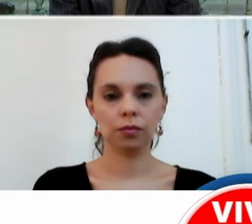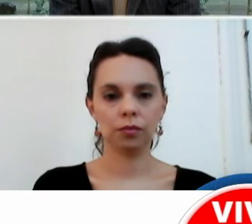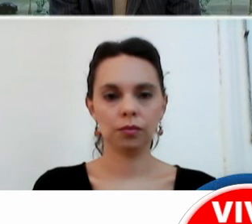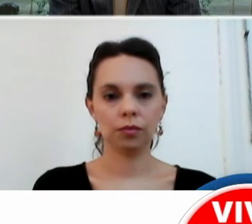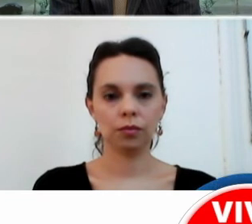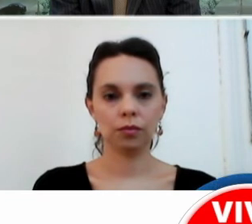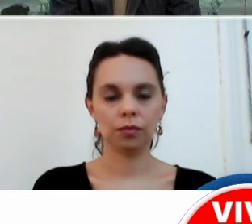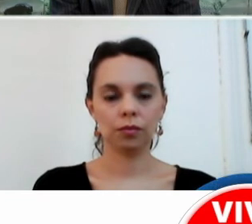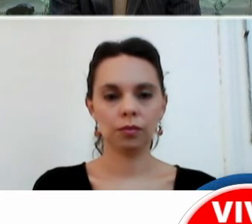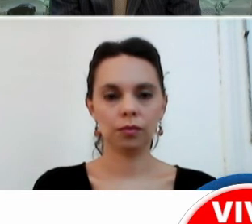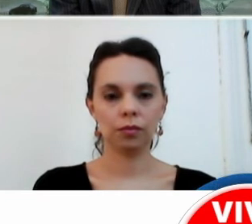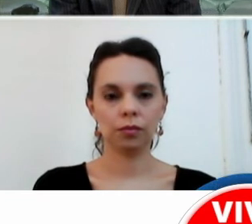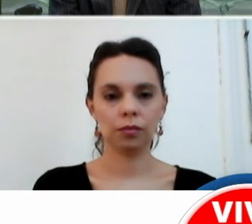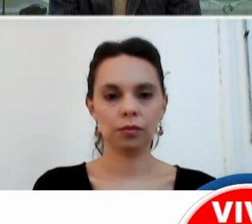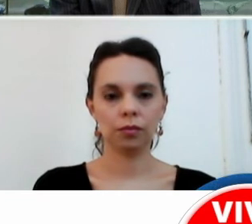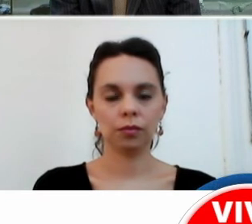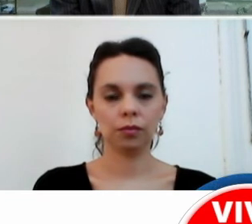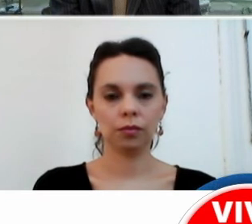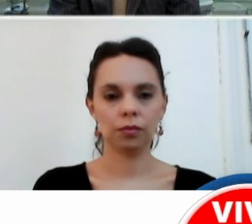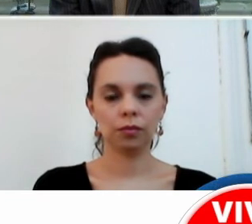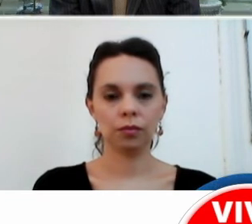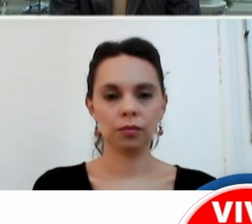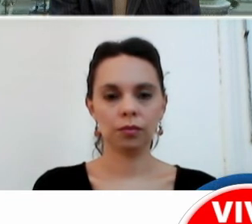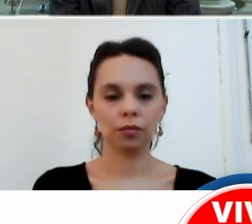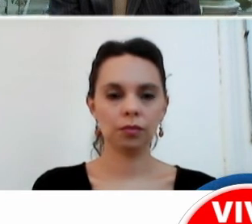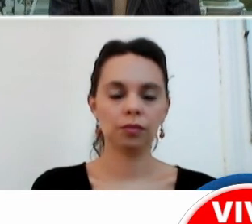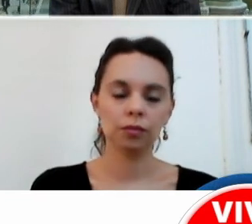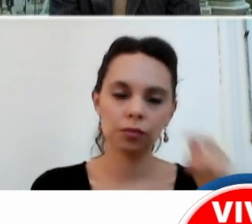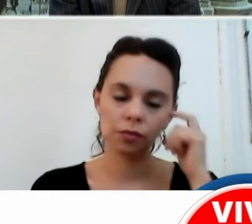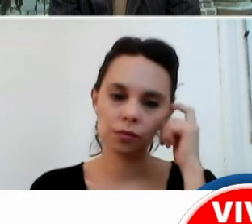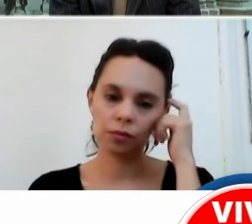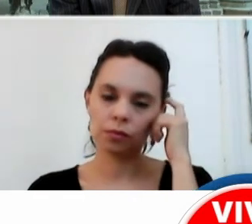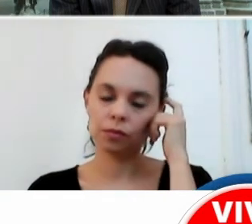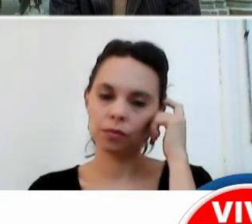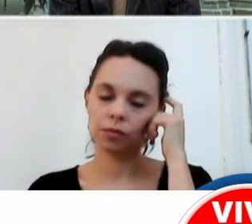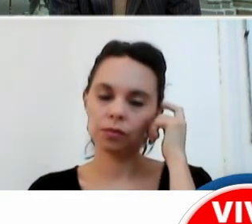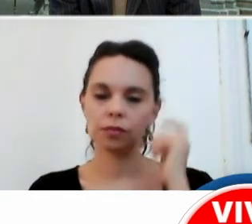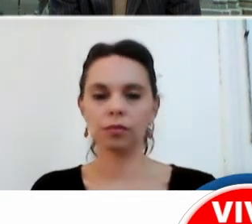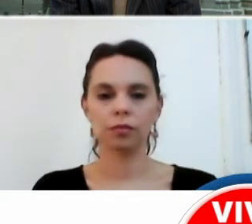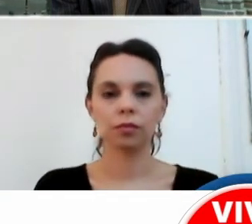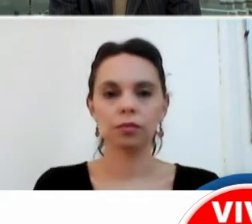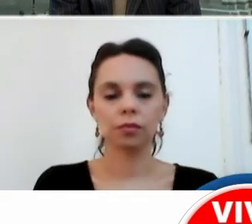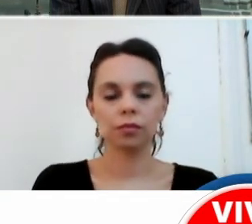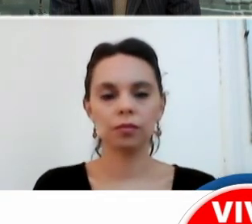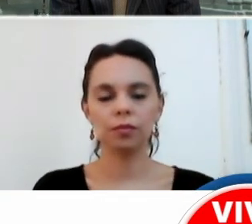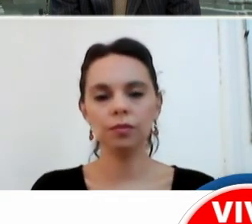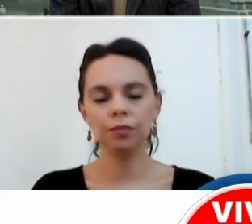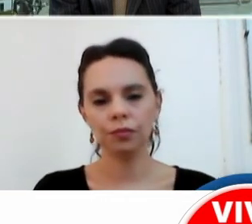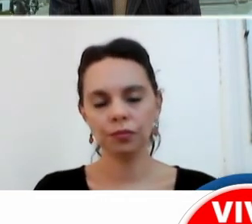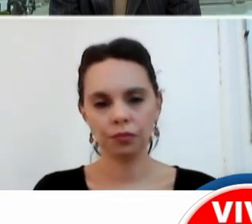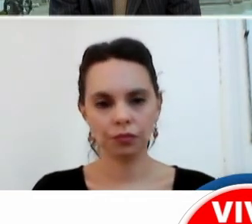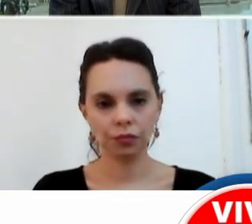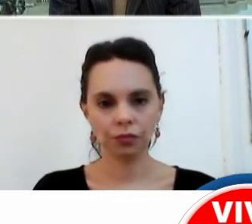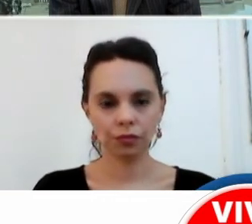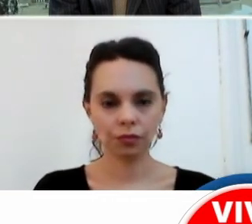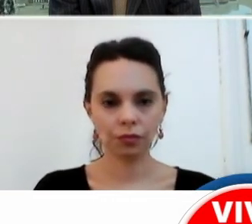trabajadores con cambios en las legislaciones y demás, digo, ponderemos que hemos logrado un acuerdo que